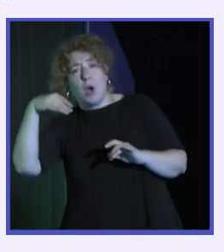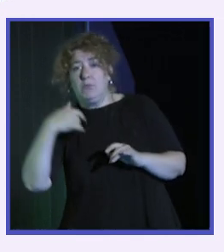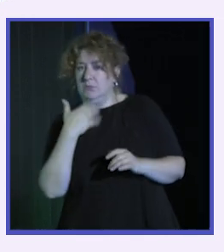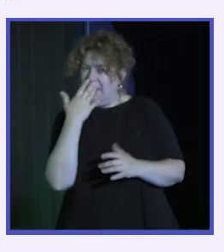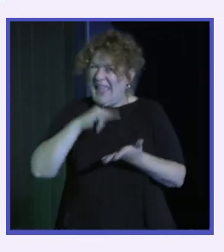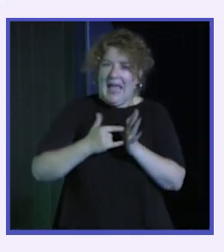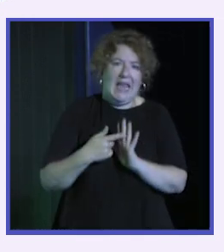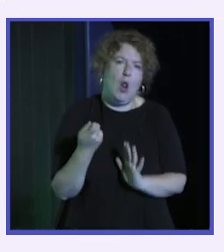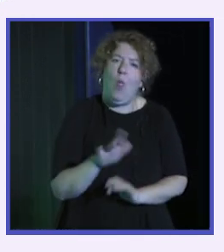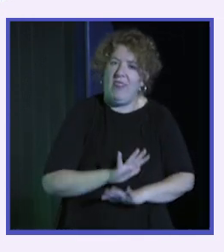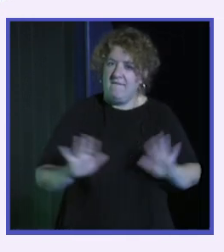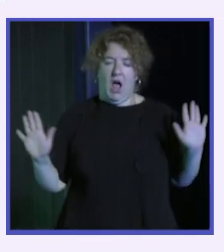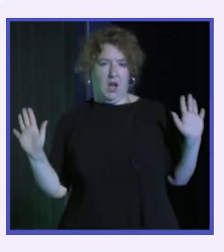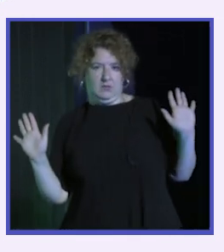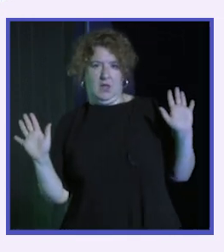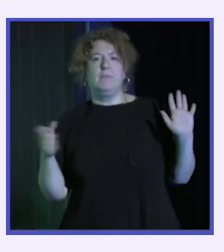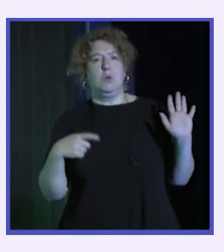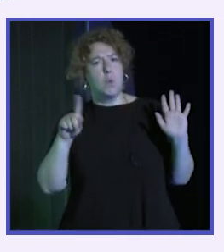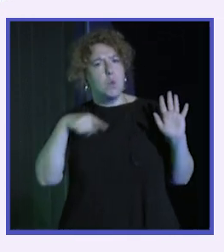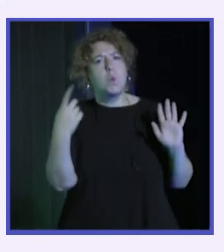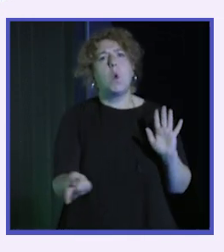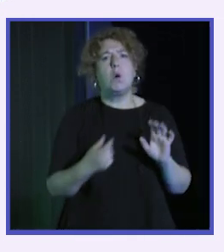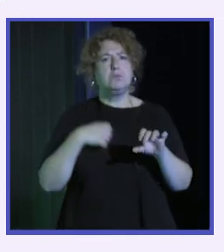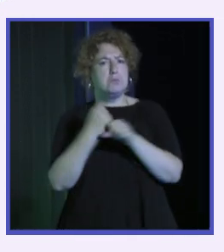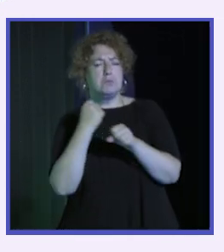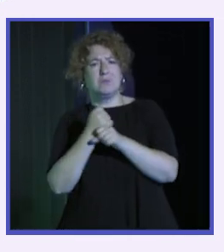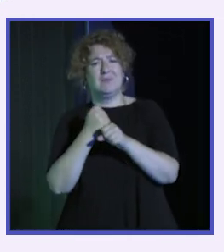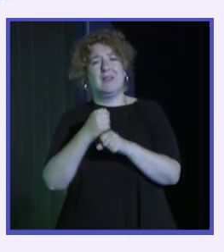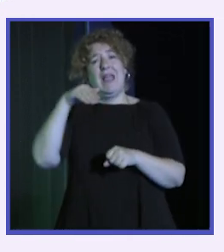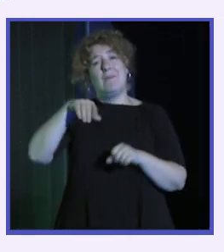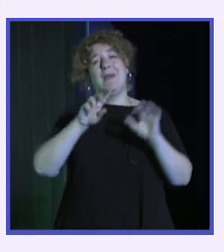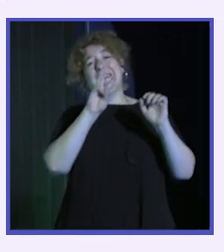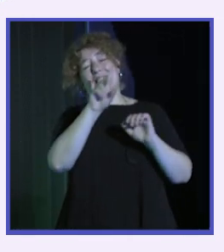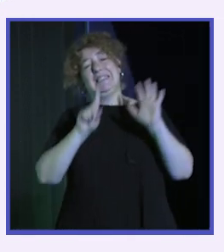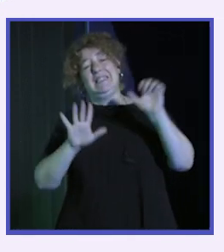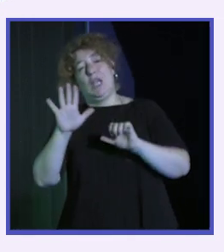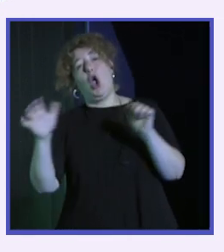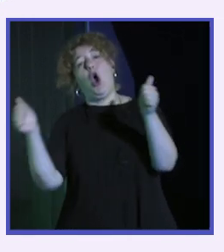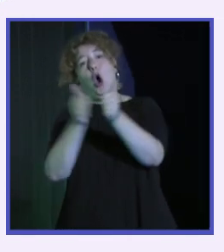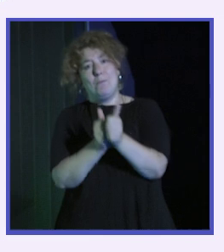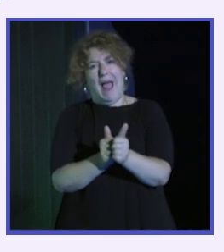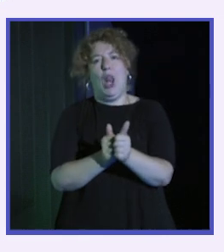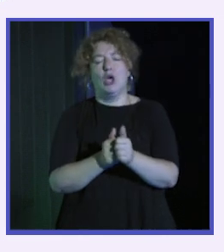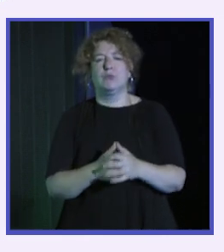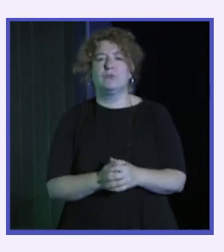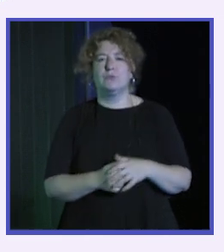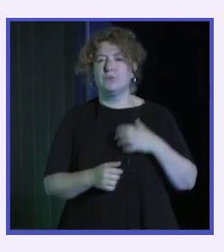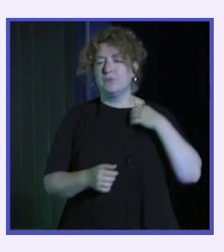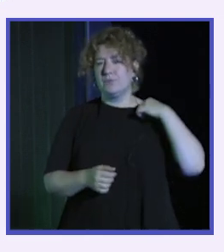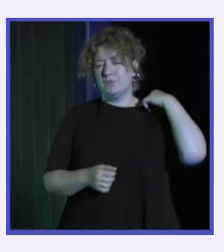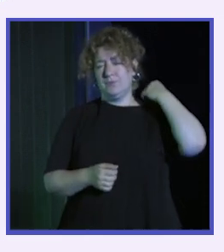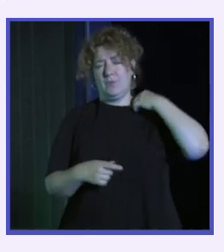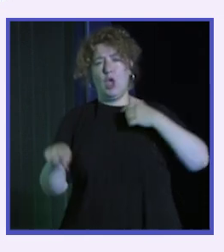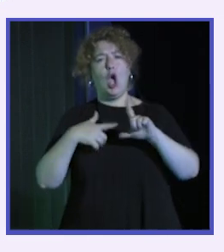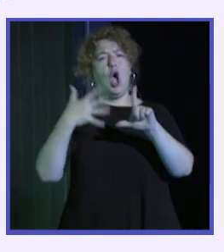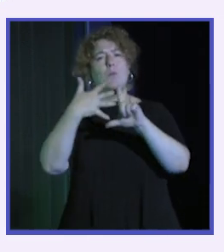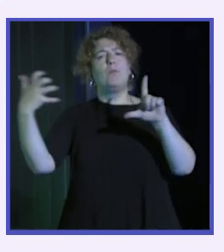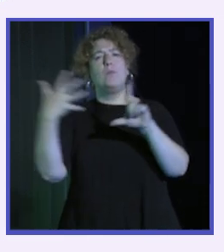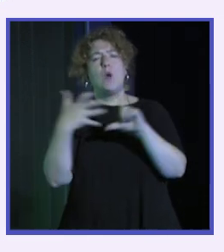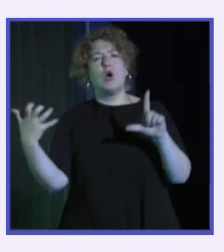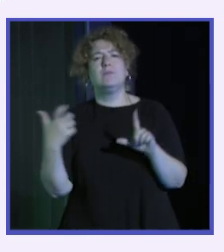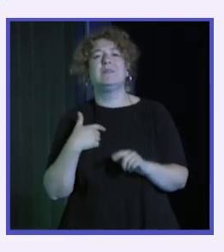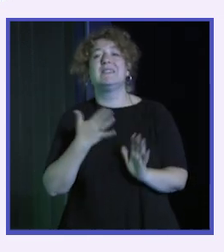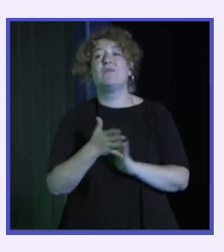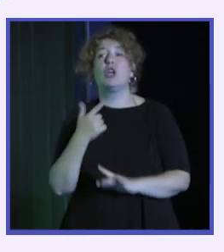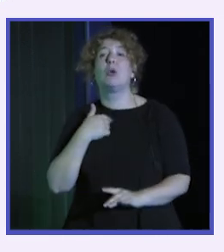de prompting para tener un buen resultado a la hora de trabajar con M365 Copilot. El prompt es cómo nosotros le pedimos